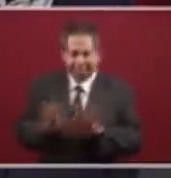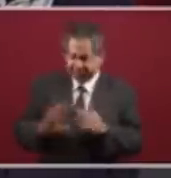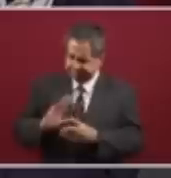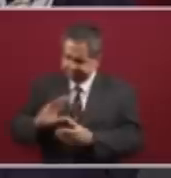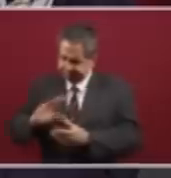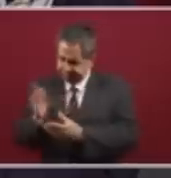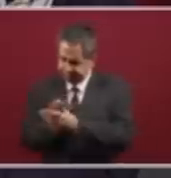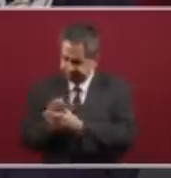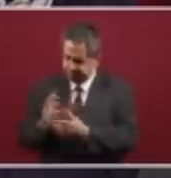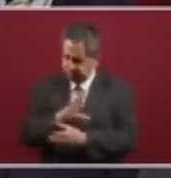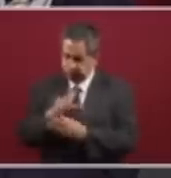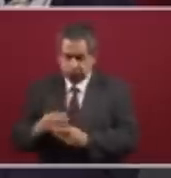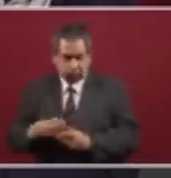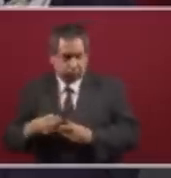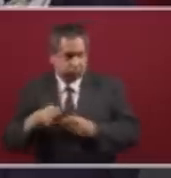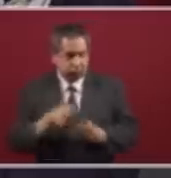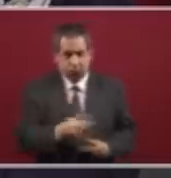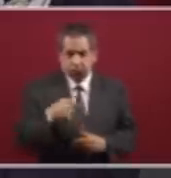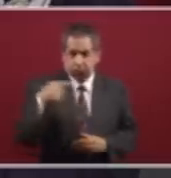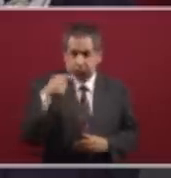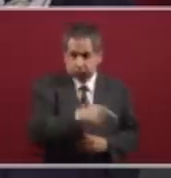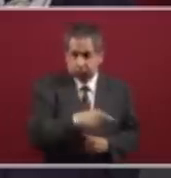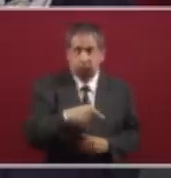y la fiscalía